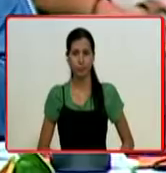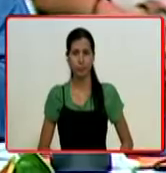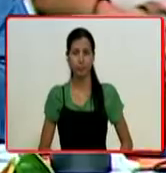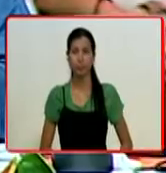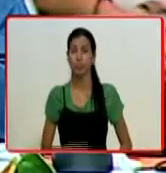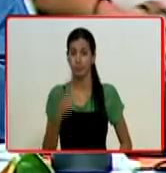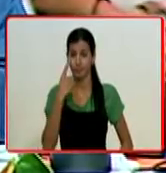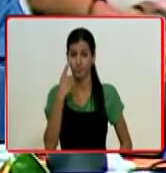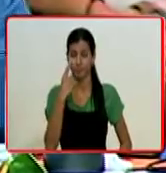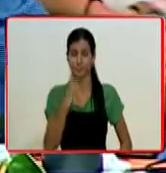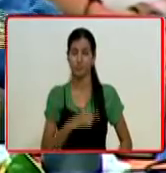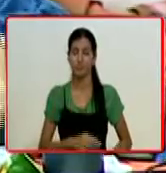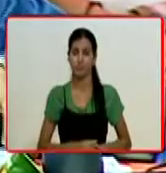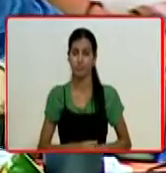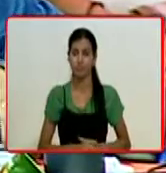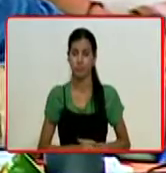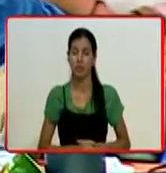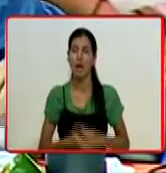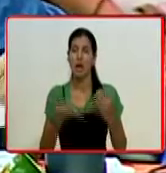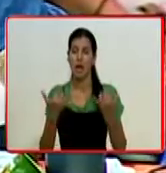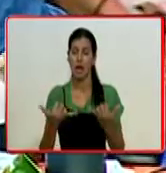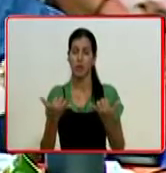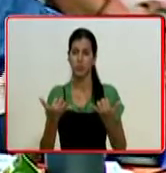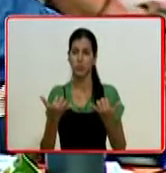fíjense, vamos a,